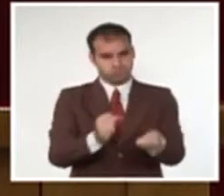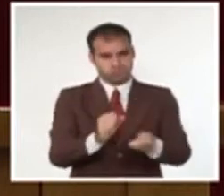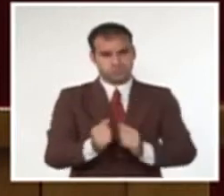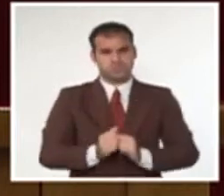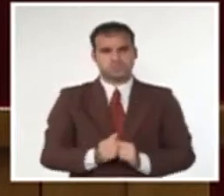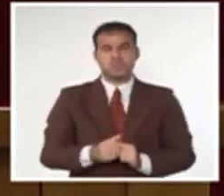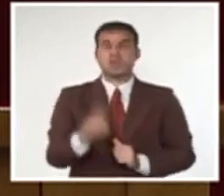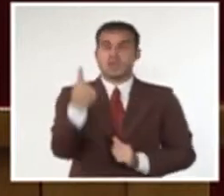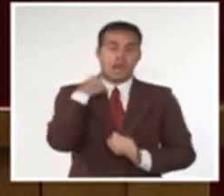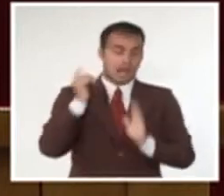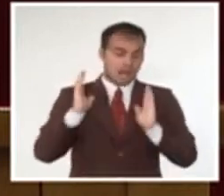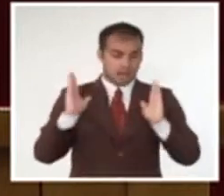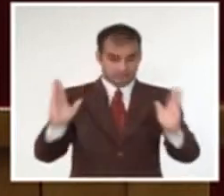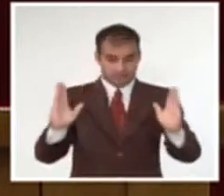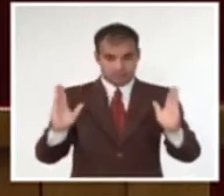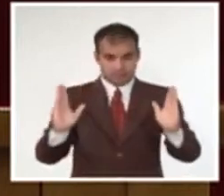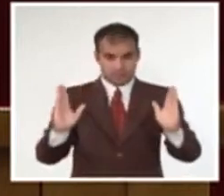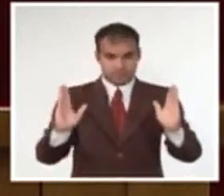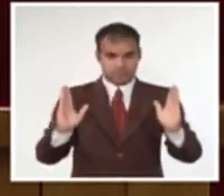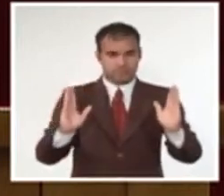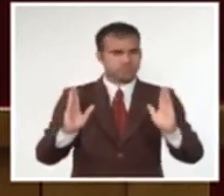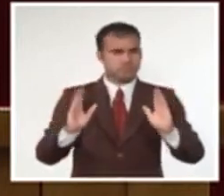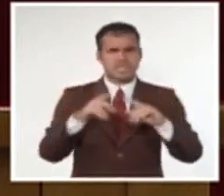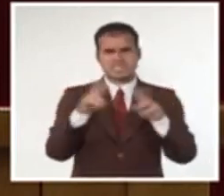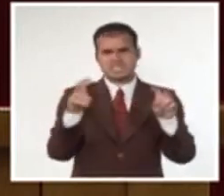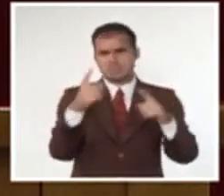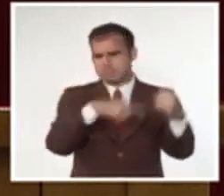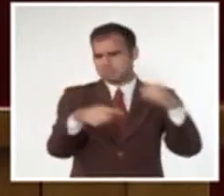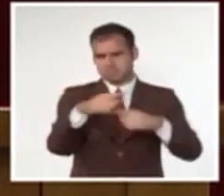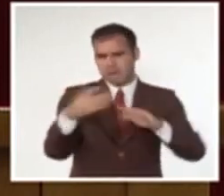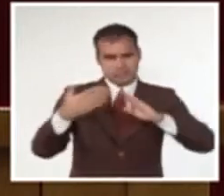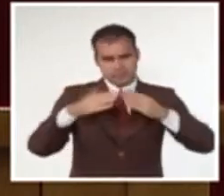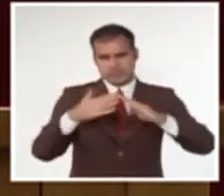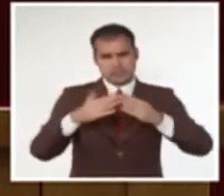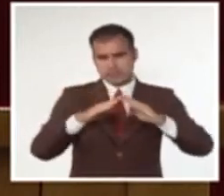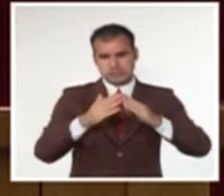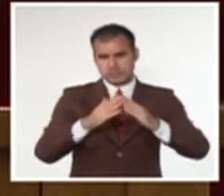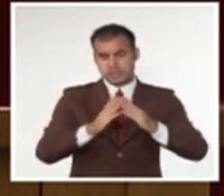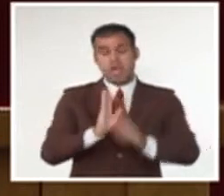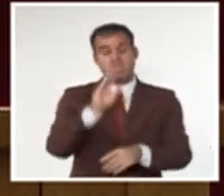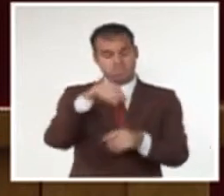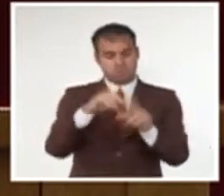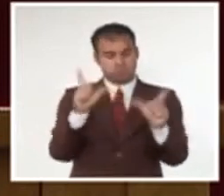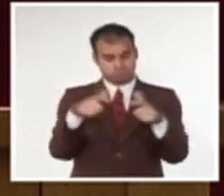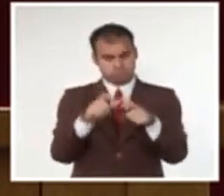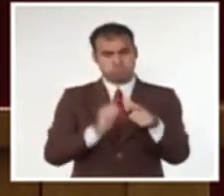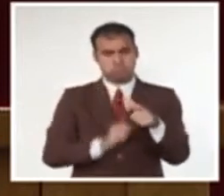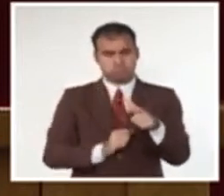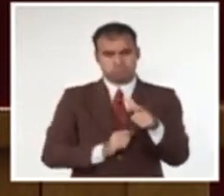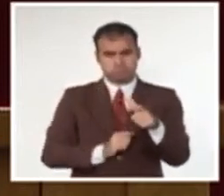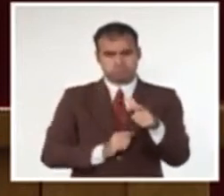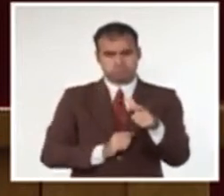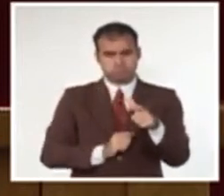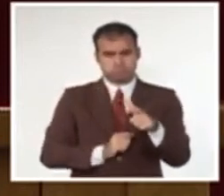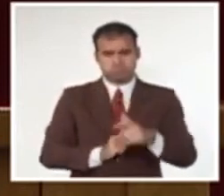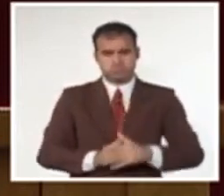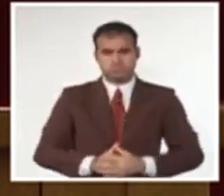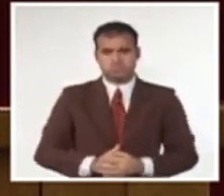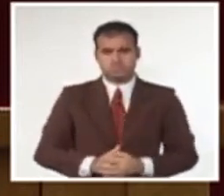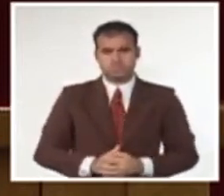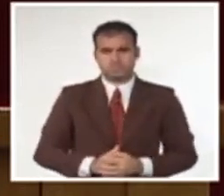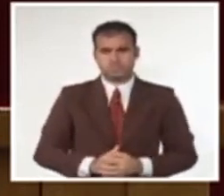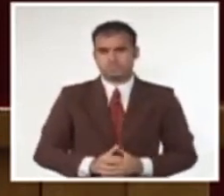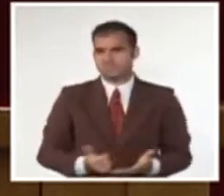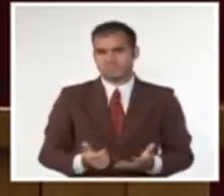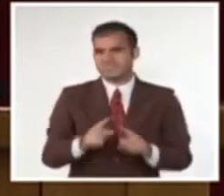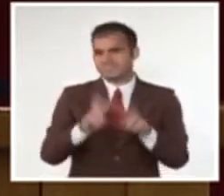hay un tema que ha estado presente en todos los debates, dentro y fuera de este plenario, dentro y fuera del país: la